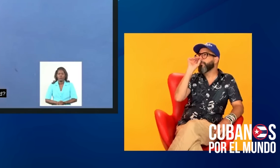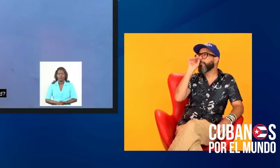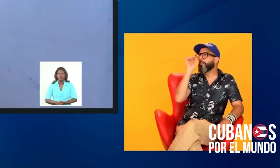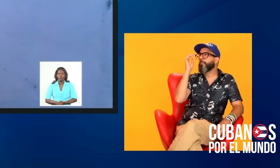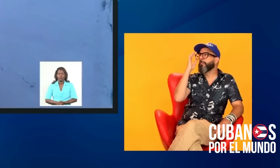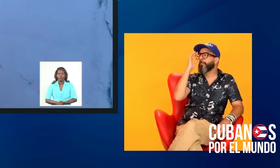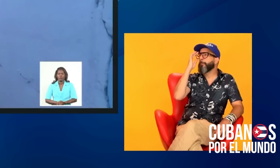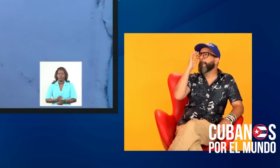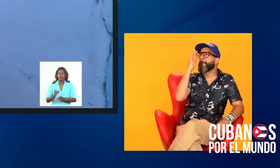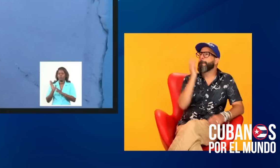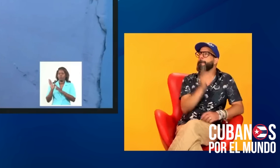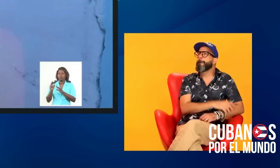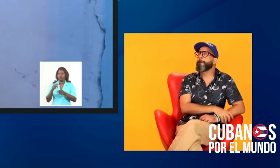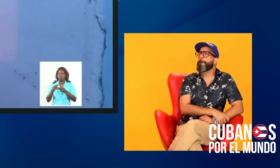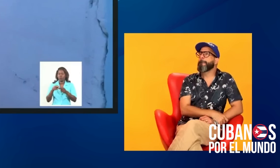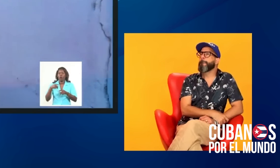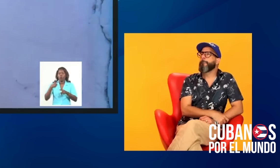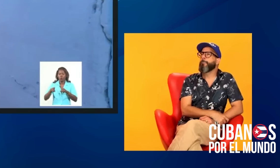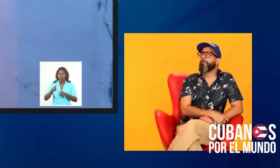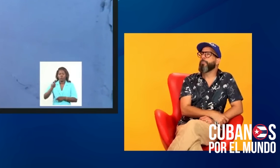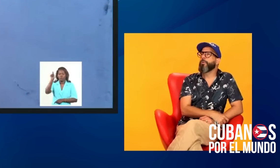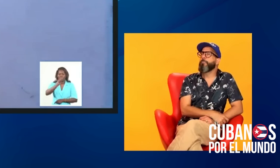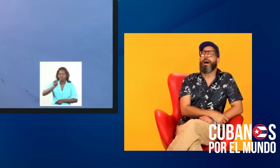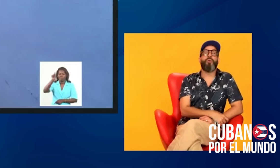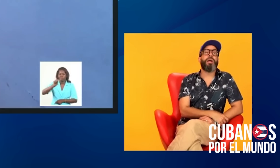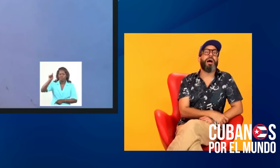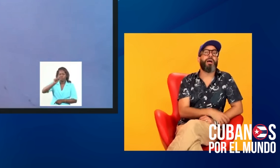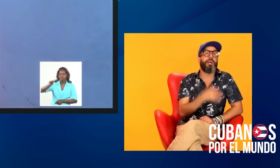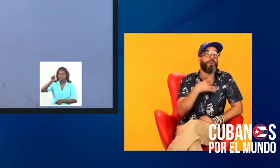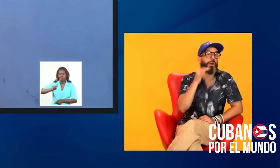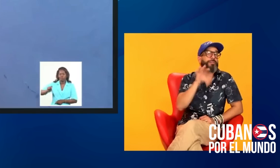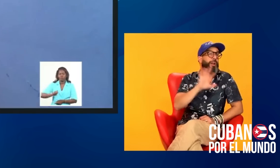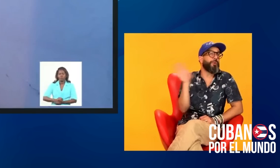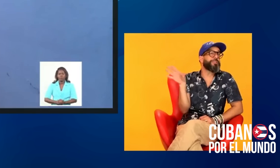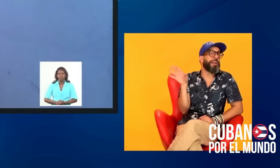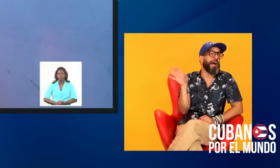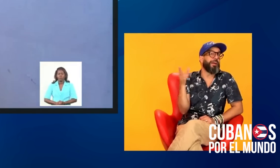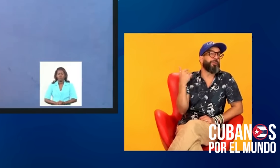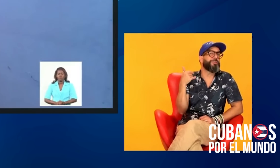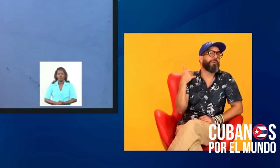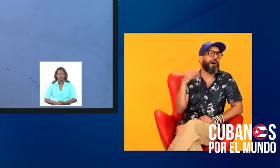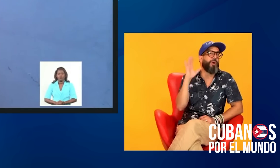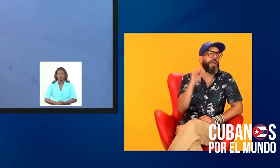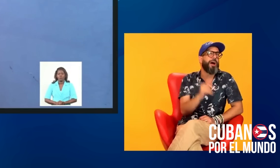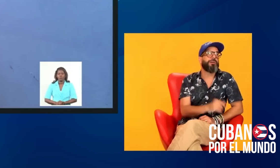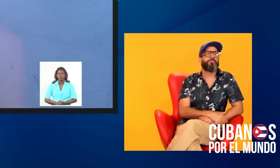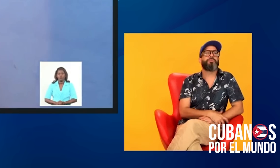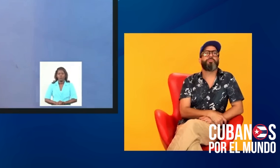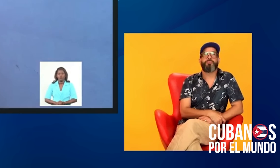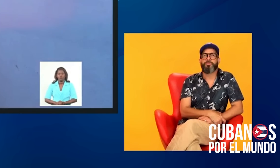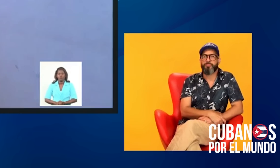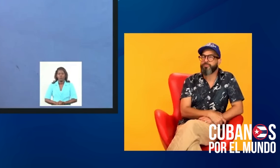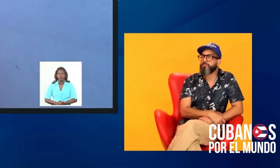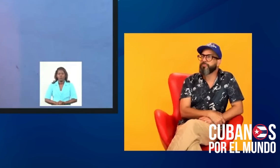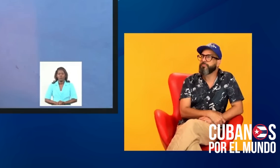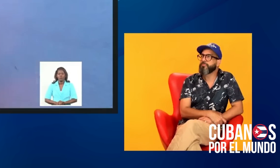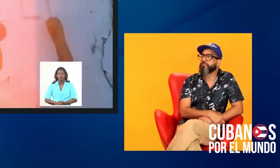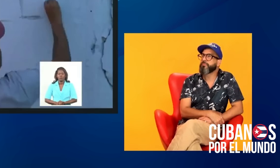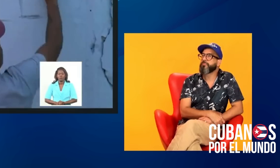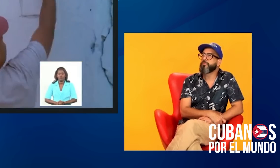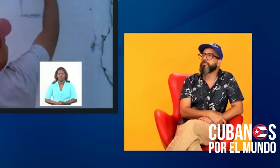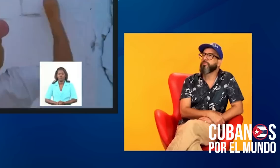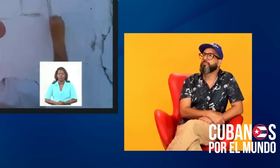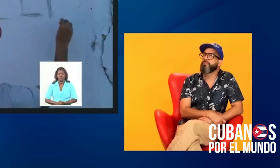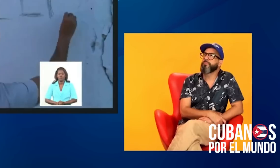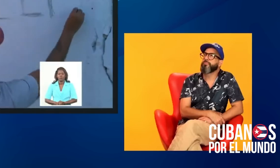Aquí en este panel. Vamos allá. Vamos allá. Él no hace nada, pero dice, vamos allá.